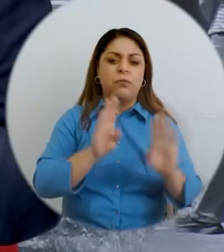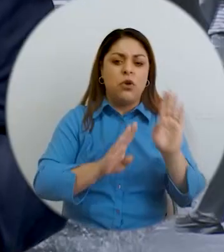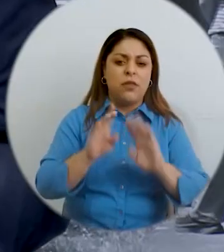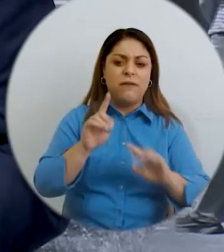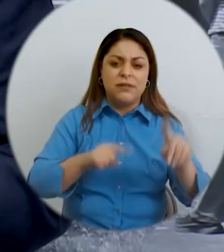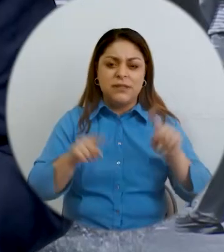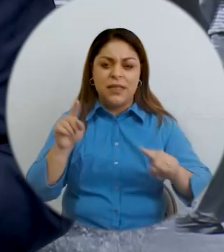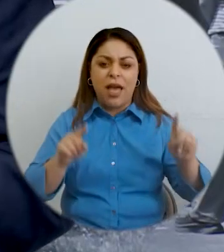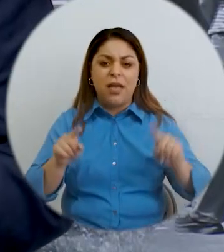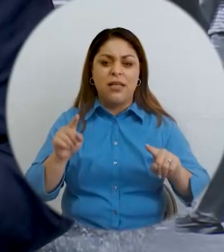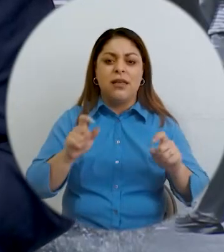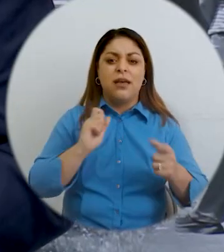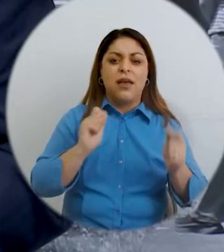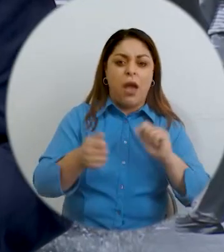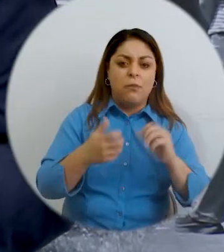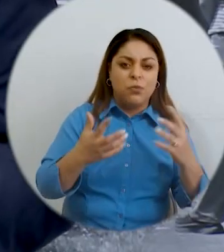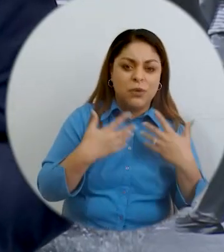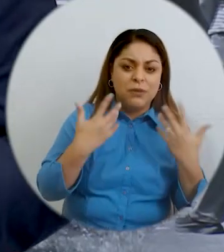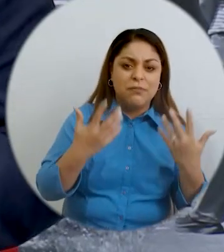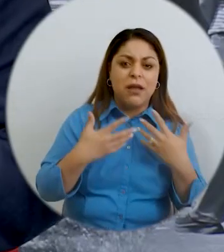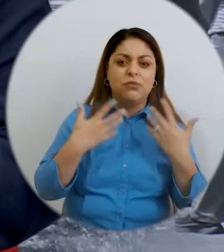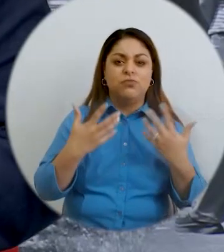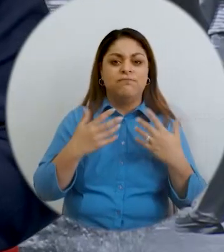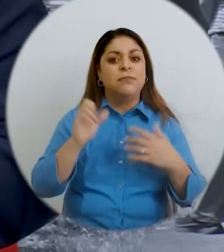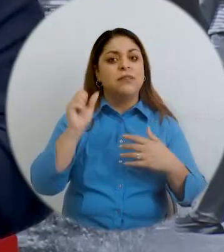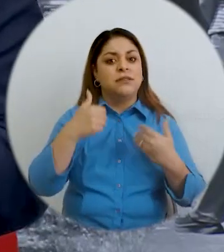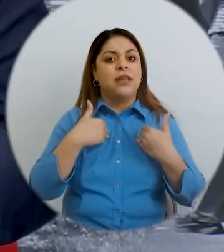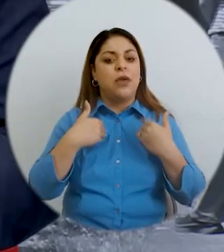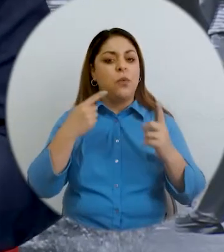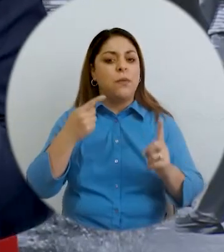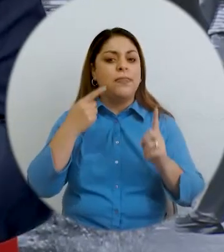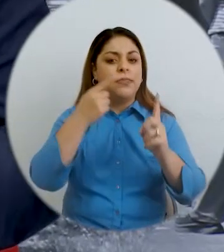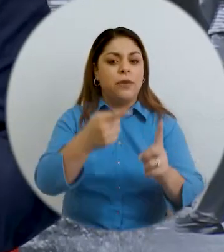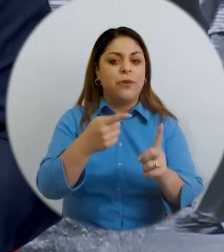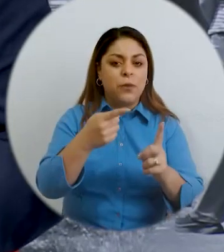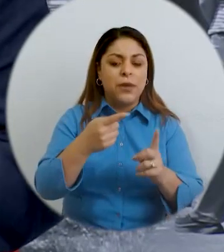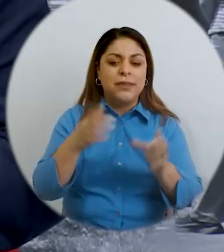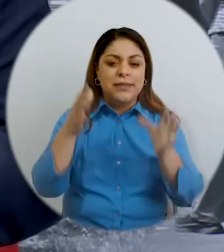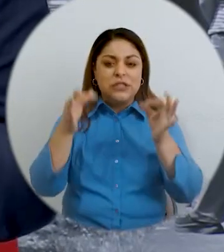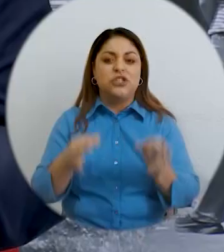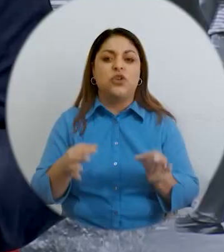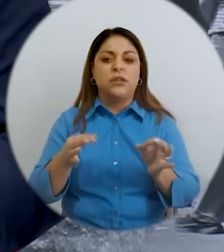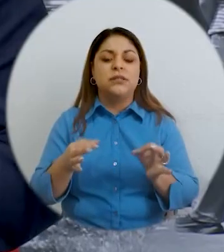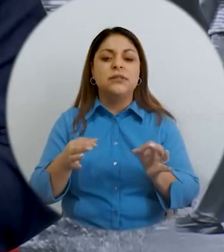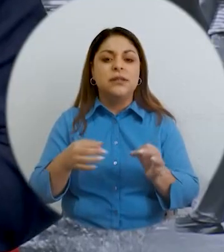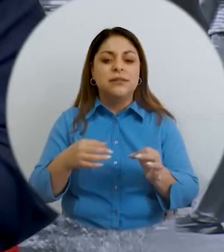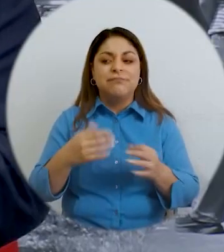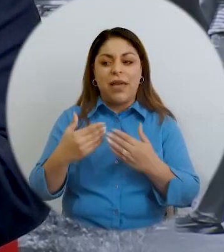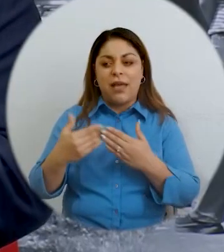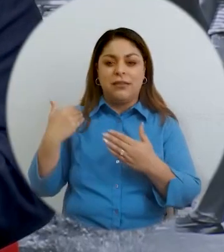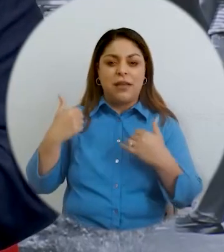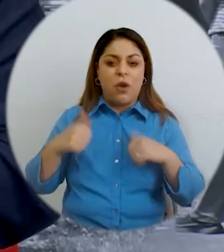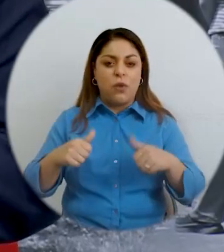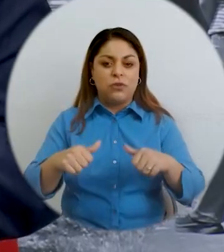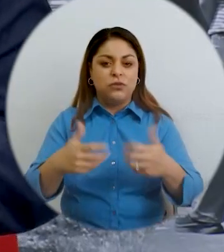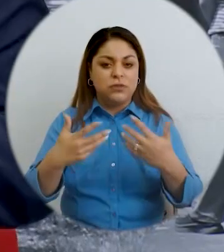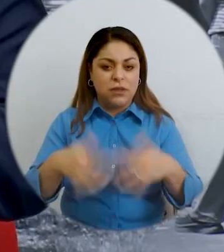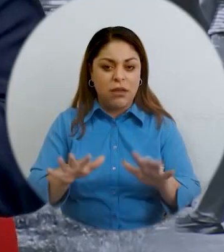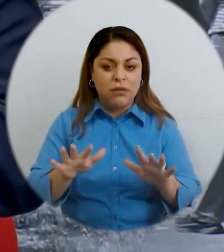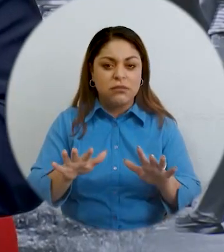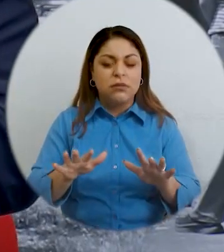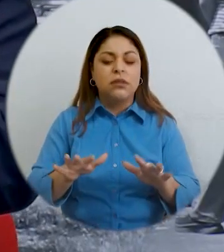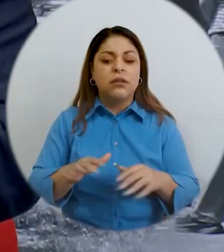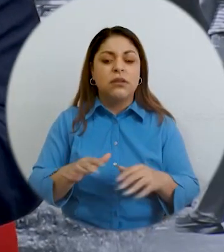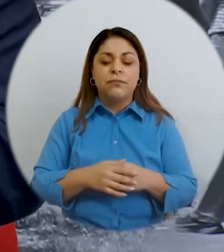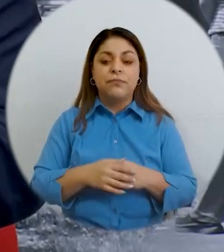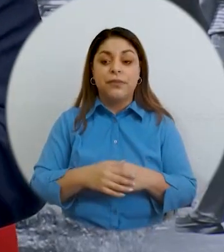especie migratoria, la de cambio climático, que sí pues hay un objetivo de tomar decisiones a partir de los acuerdos ya previamente tomados.